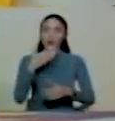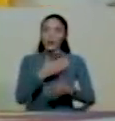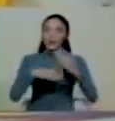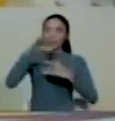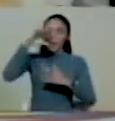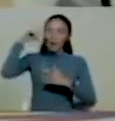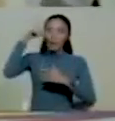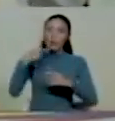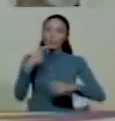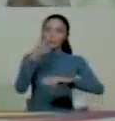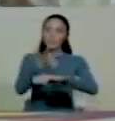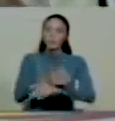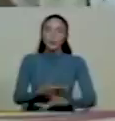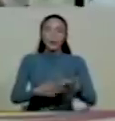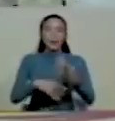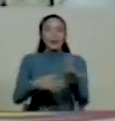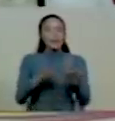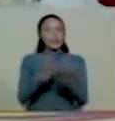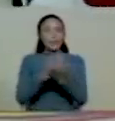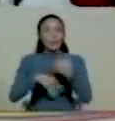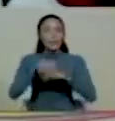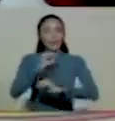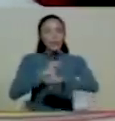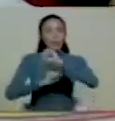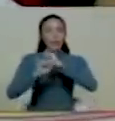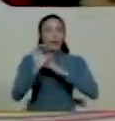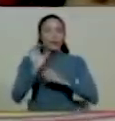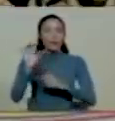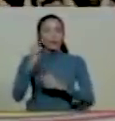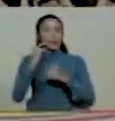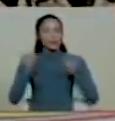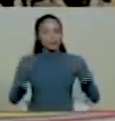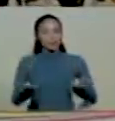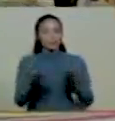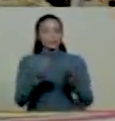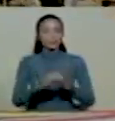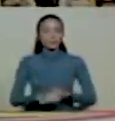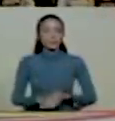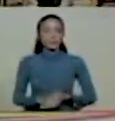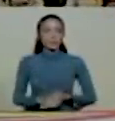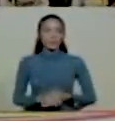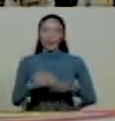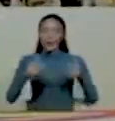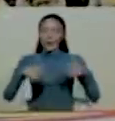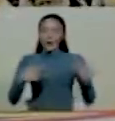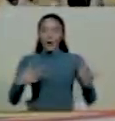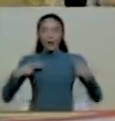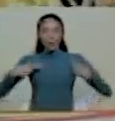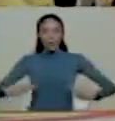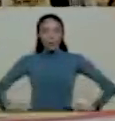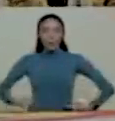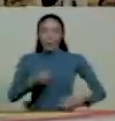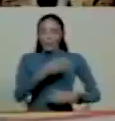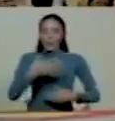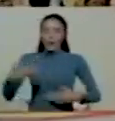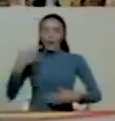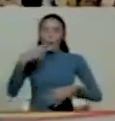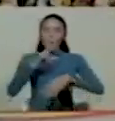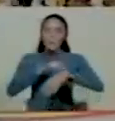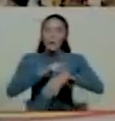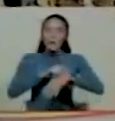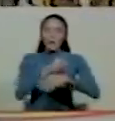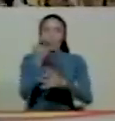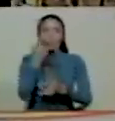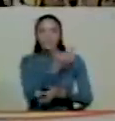la lucha por nuestra patria. ¡Qué bella es nuestra patria cuando se viste de bata blanca, el ejército de los